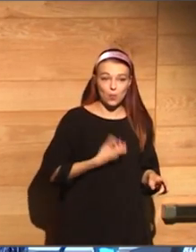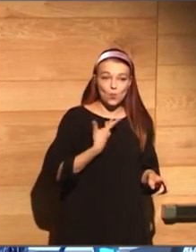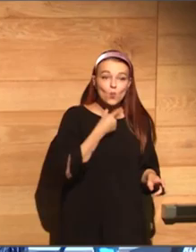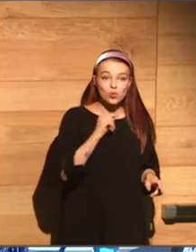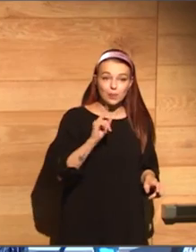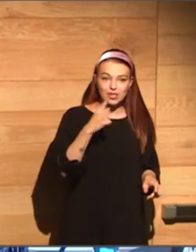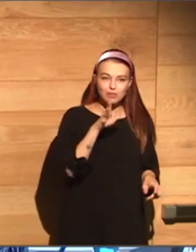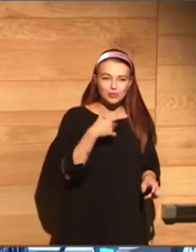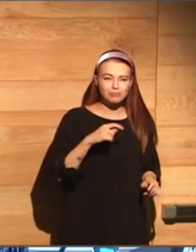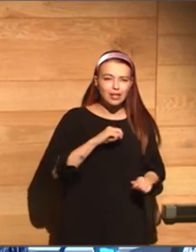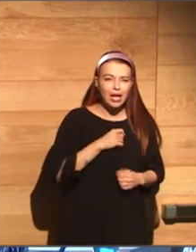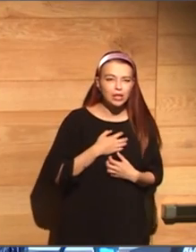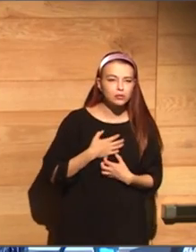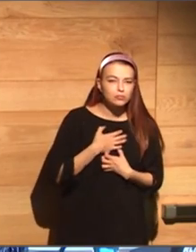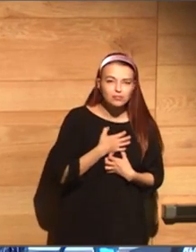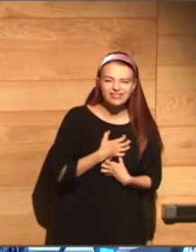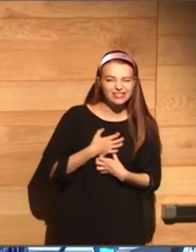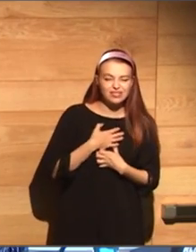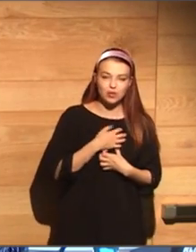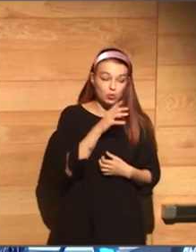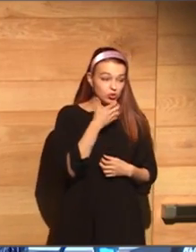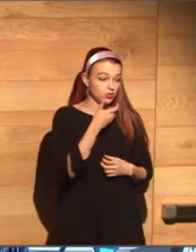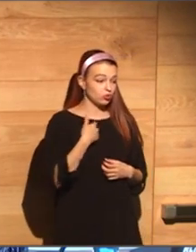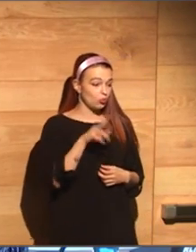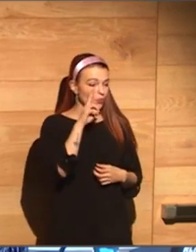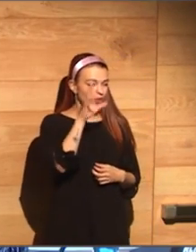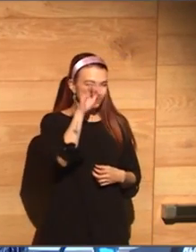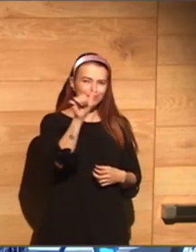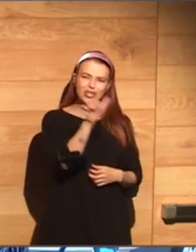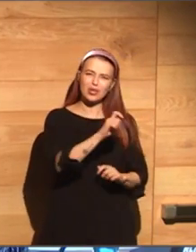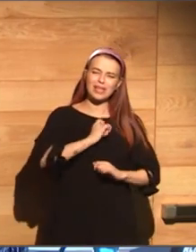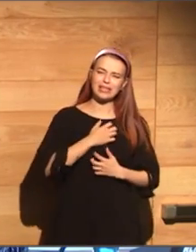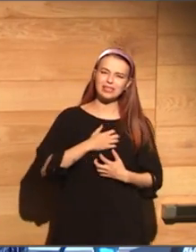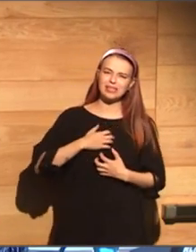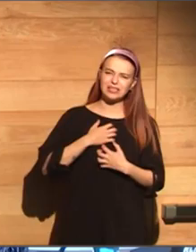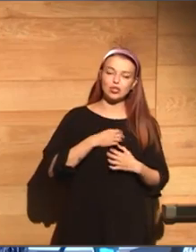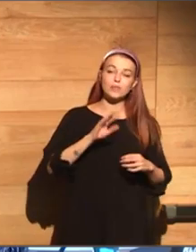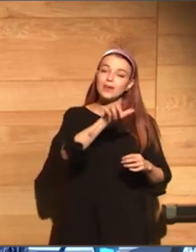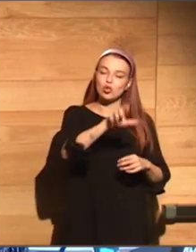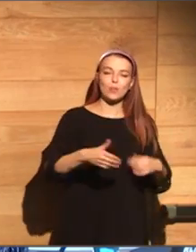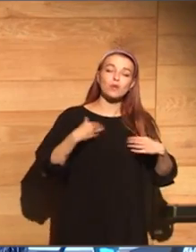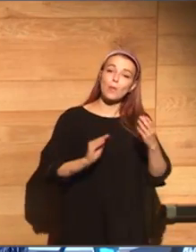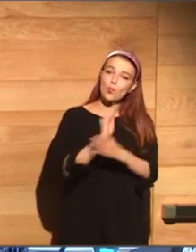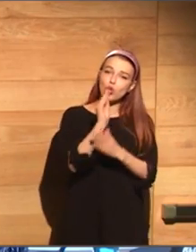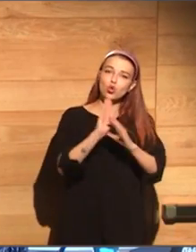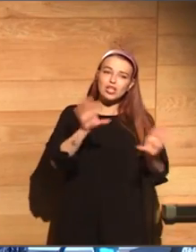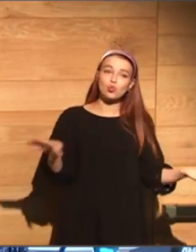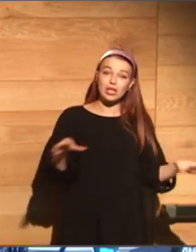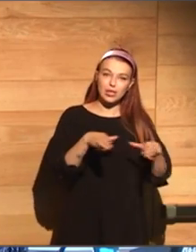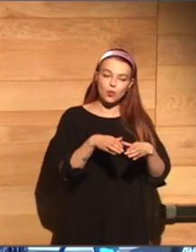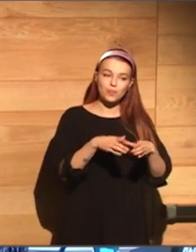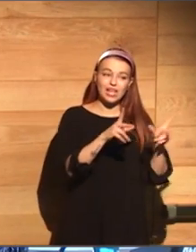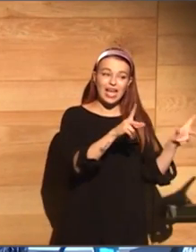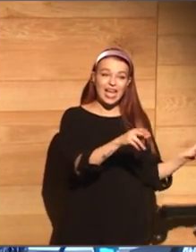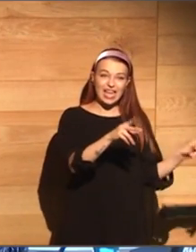desazona, me intranquiliza un poco como espectador, digo. De hecho a los productores y a su equipo les agobiaban mucho estas